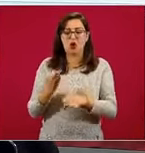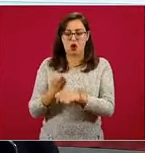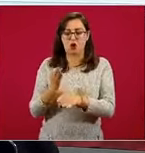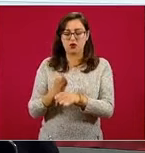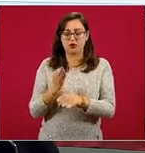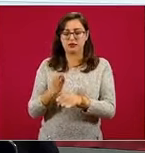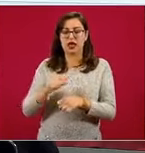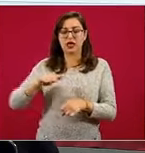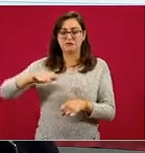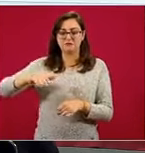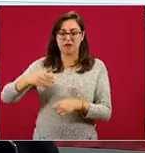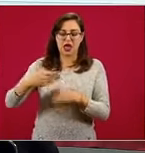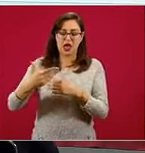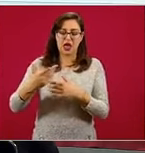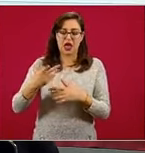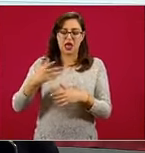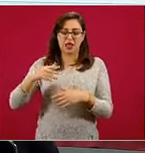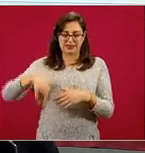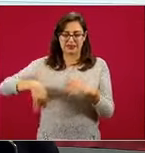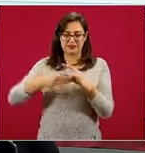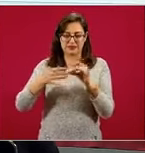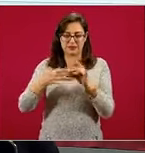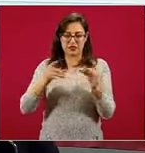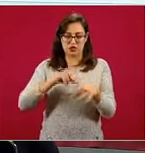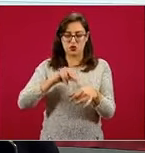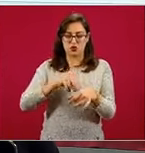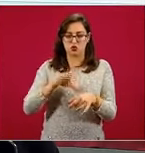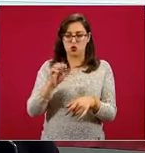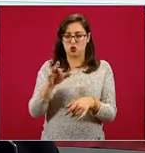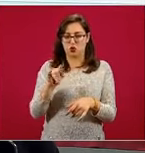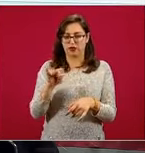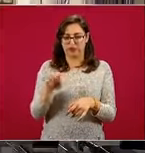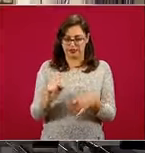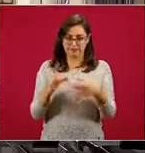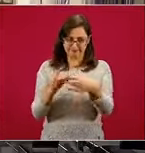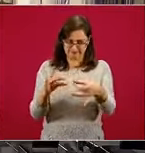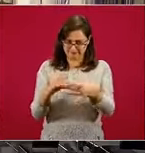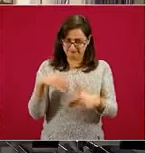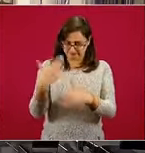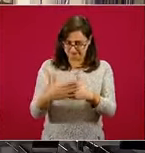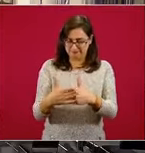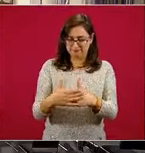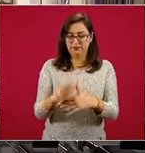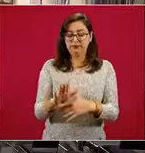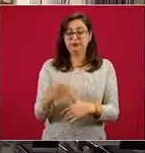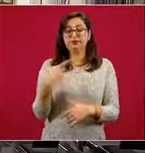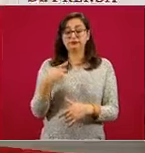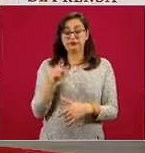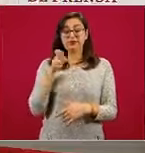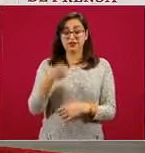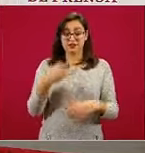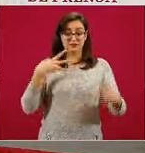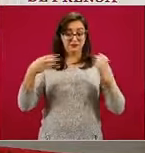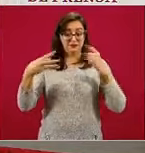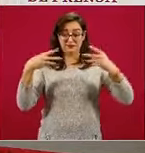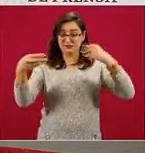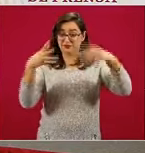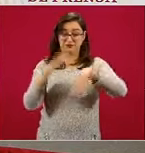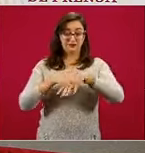más toda esta metodología del semáforo, pero son precisamente las que están teniendo mayor actividad epidémica y por